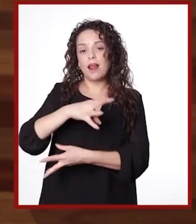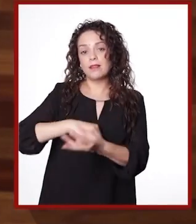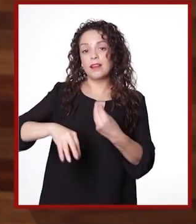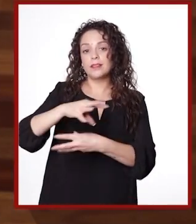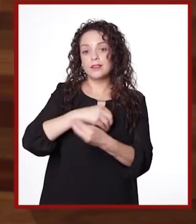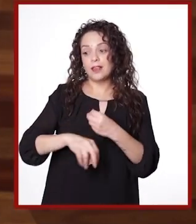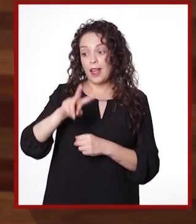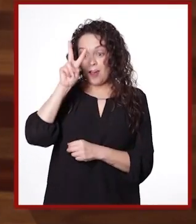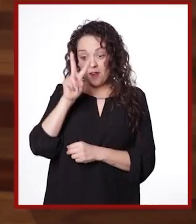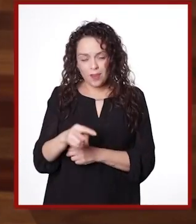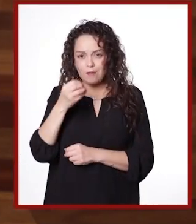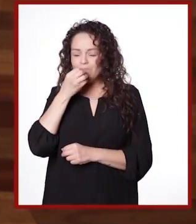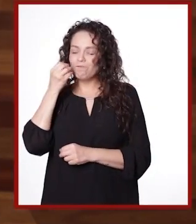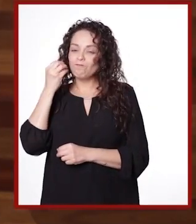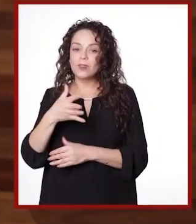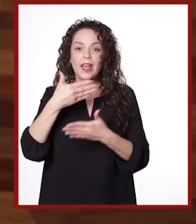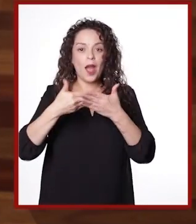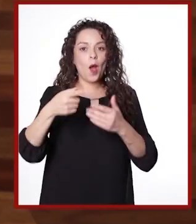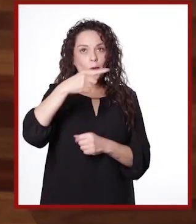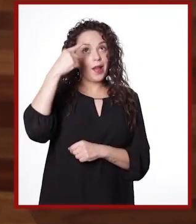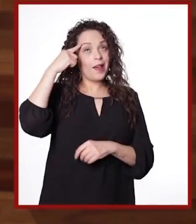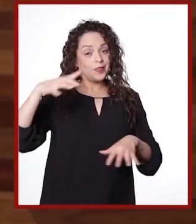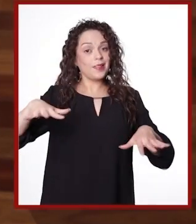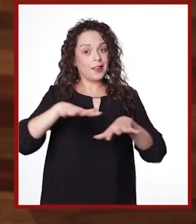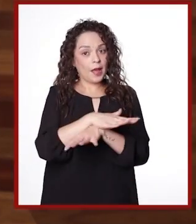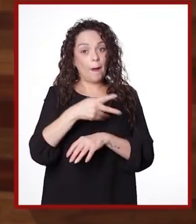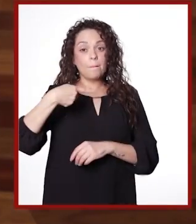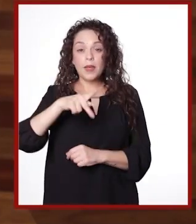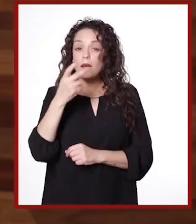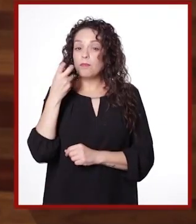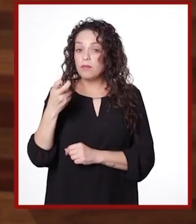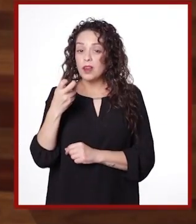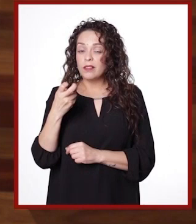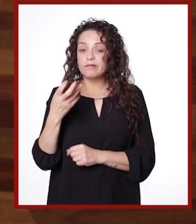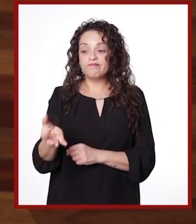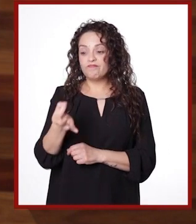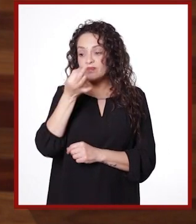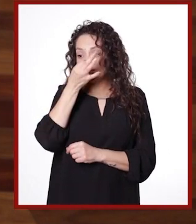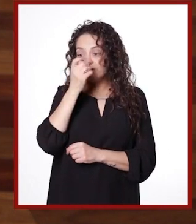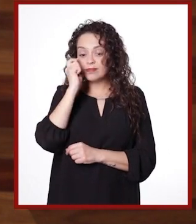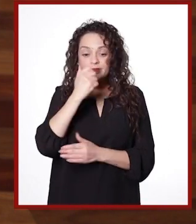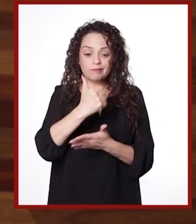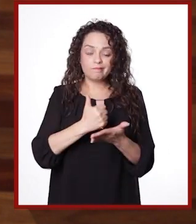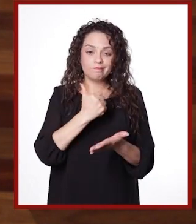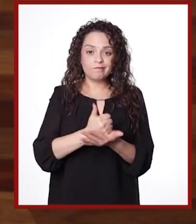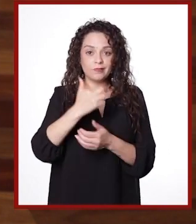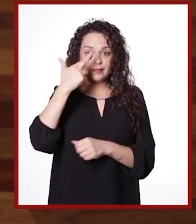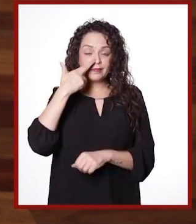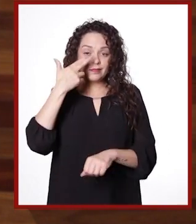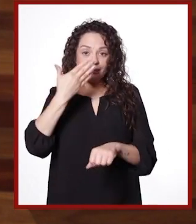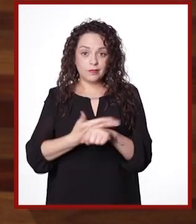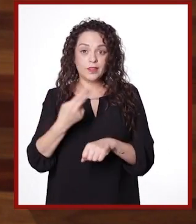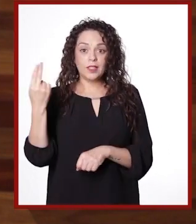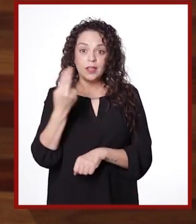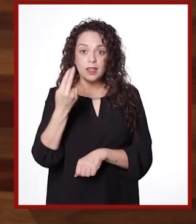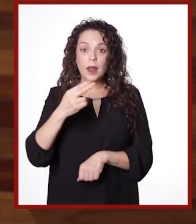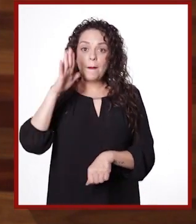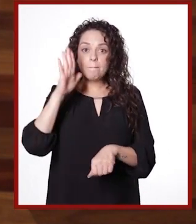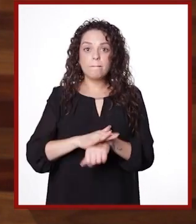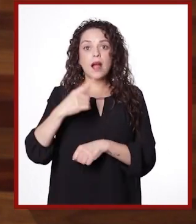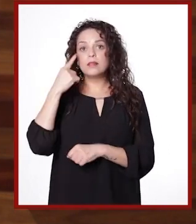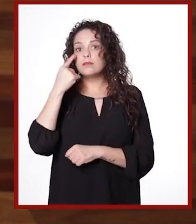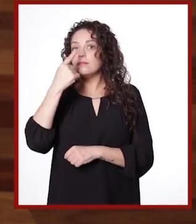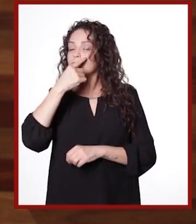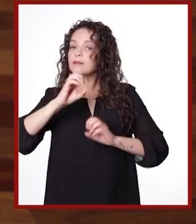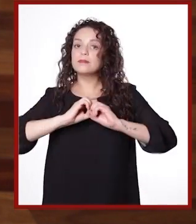parece padrísimo que ahora lo veas así, aunque sabes, esta solo es una parte de una ciudadanía responsable. Hay que tener